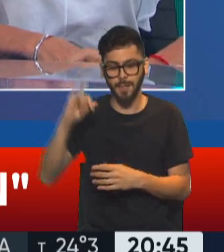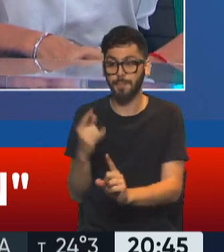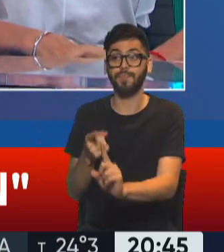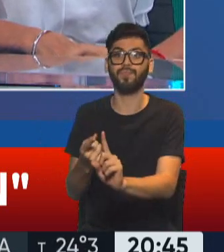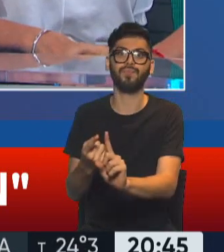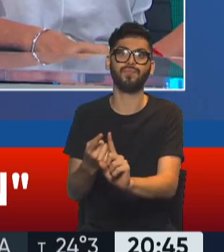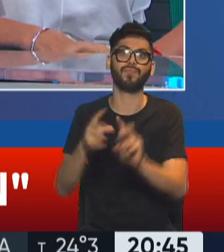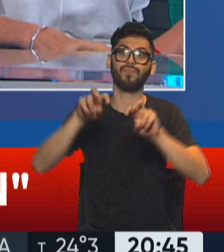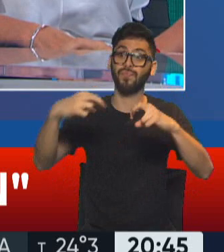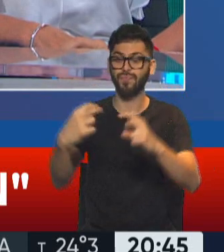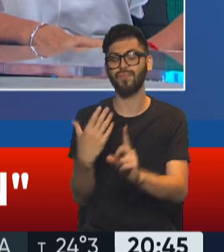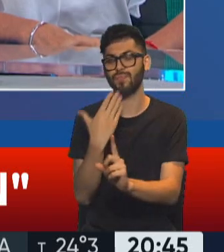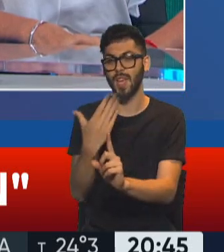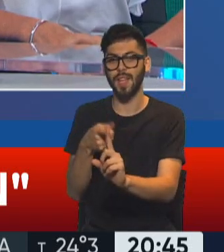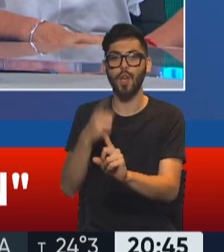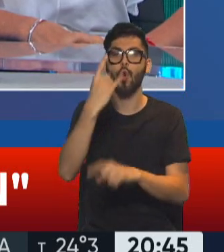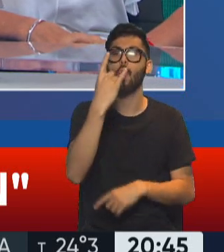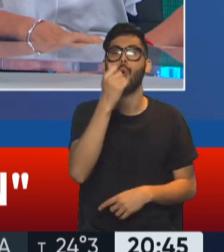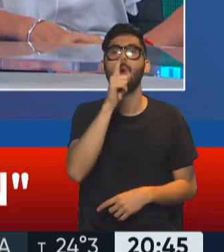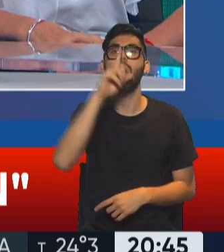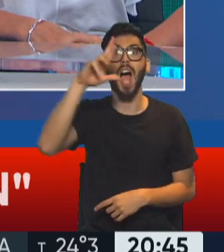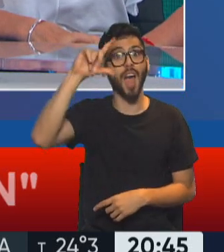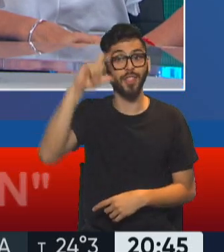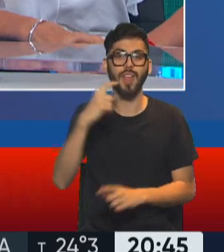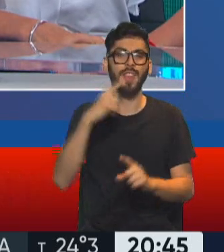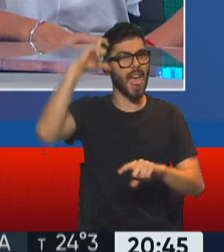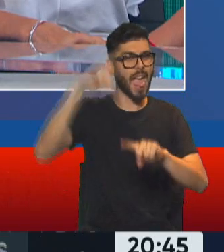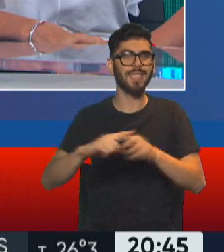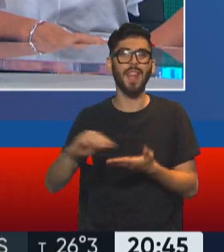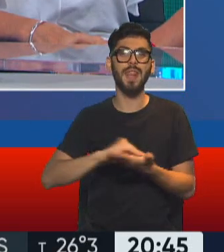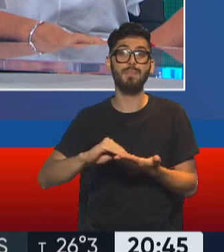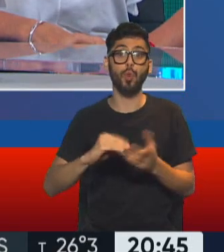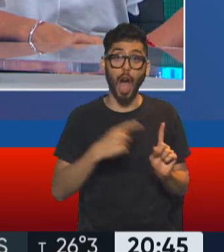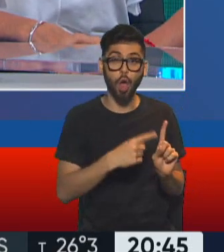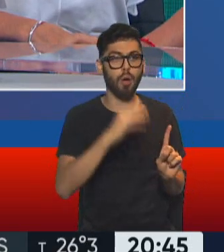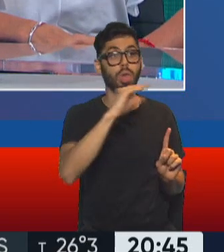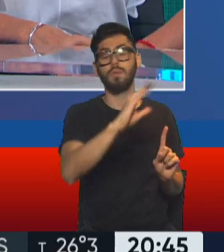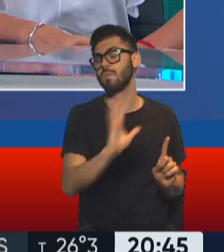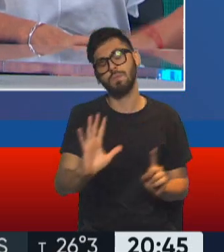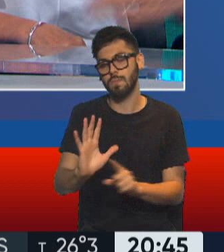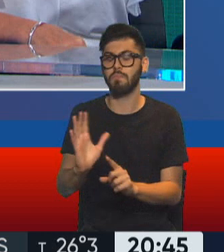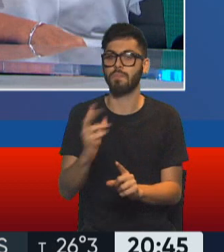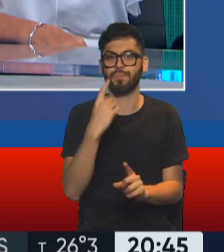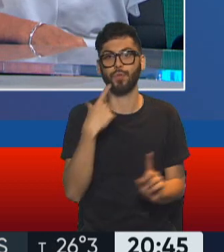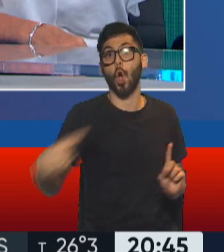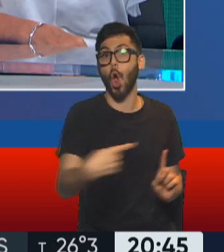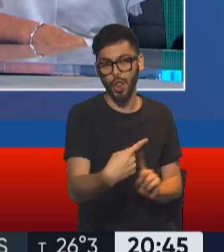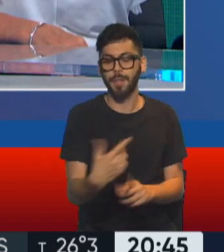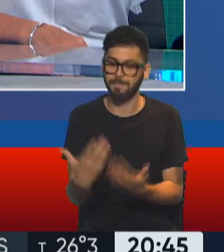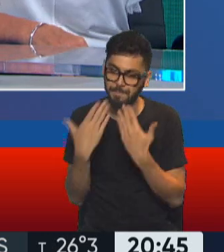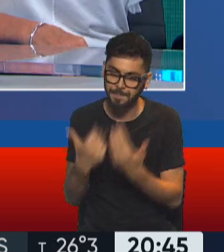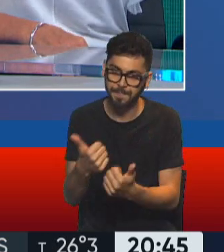agradecer, de Huatre, que hizo un repudio a los dichos del exdiputado, que claramente la Argentina, bueno, pero es